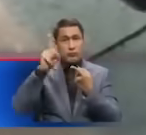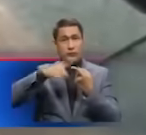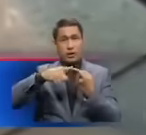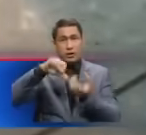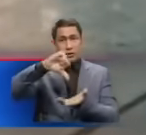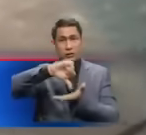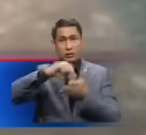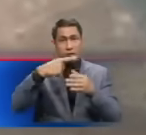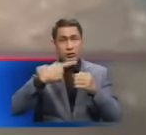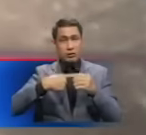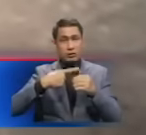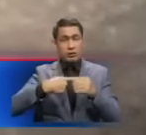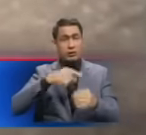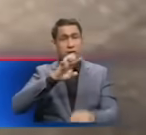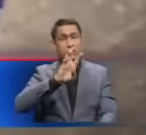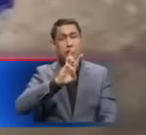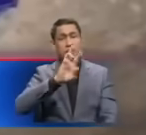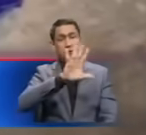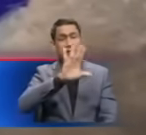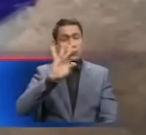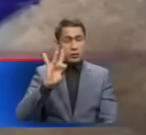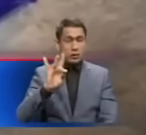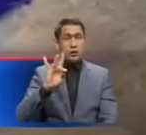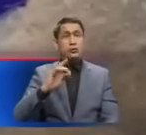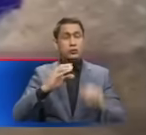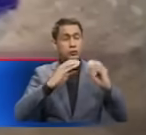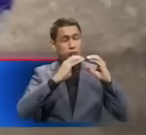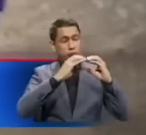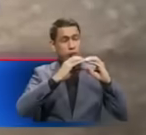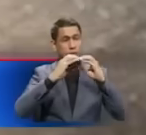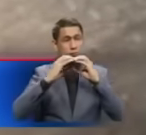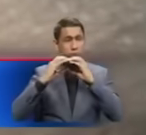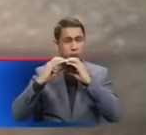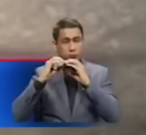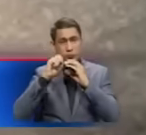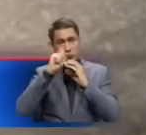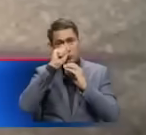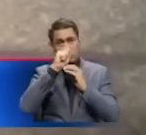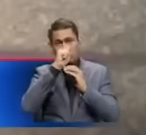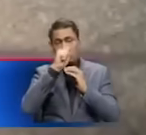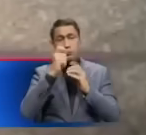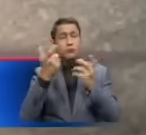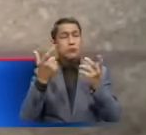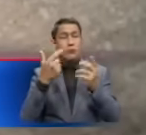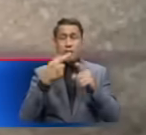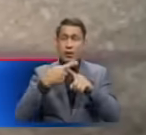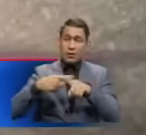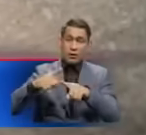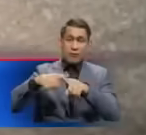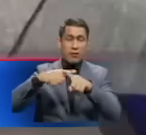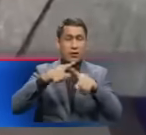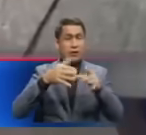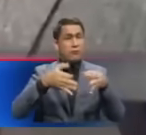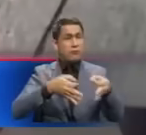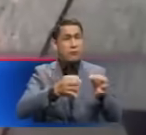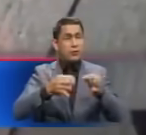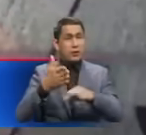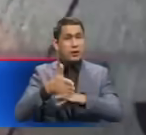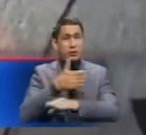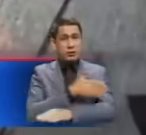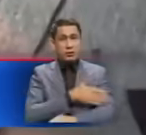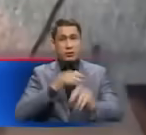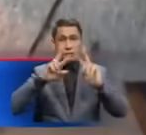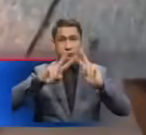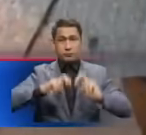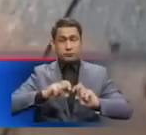año tenemos 658 kilos de diferentes sustancias que han sido incautadas en diferentes operativos. Este alcaloide